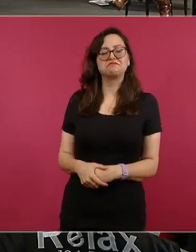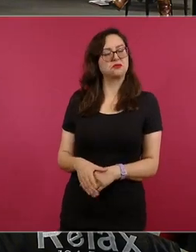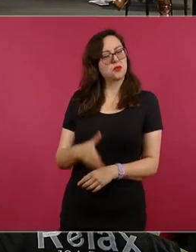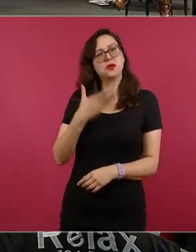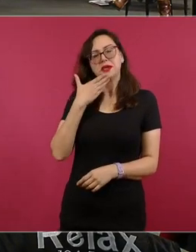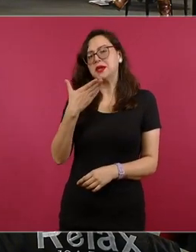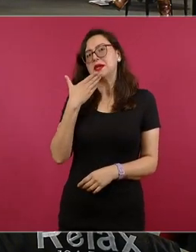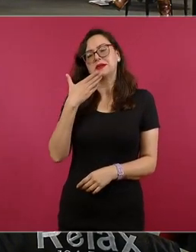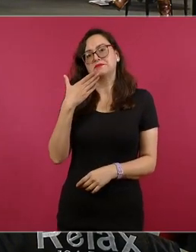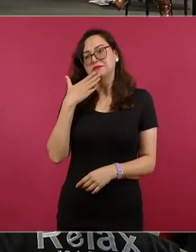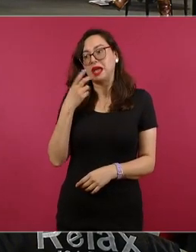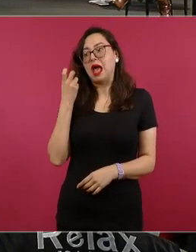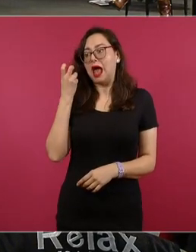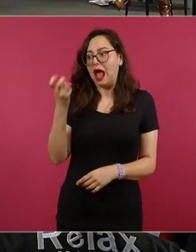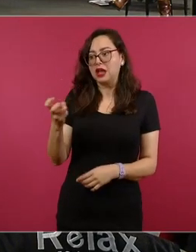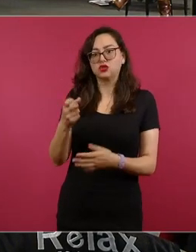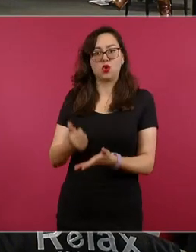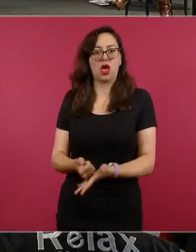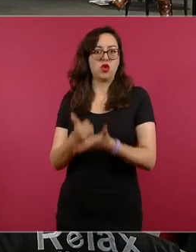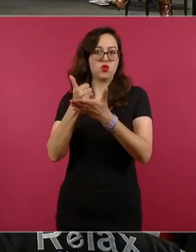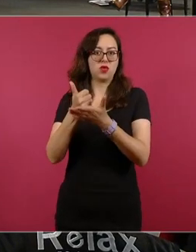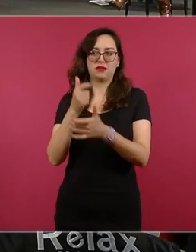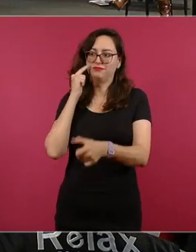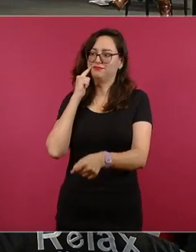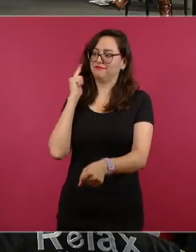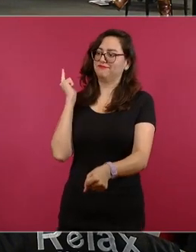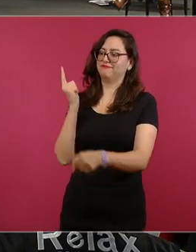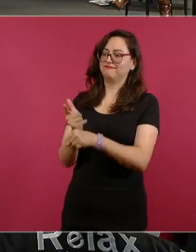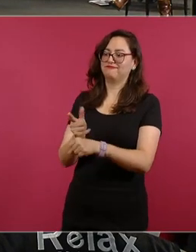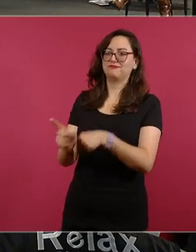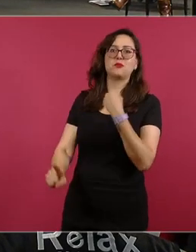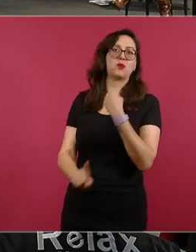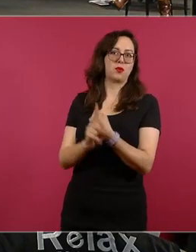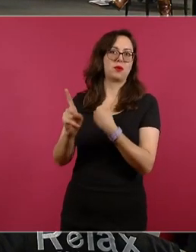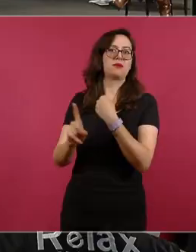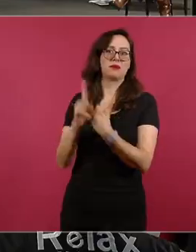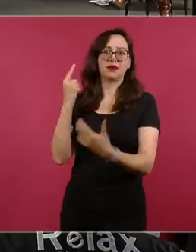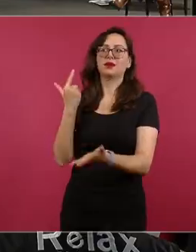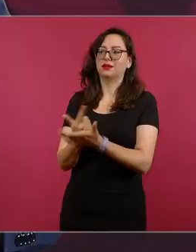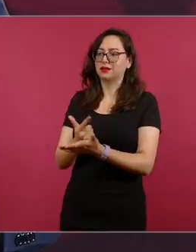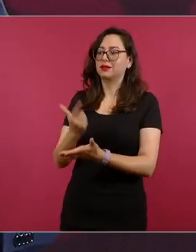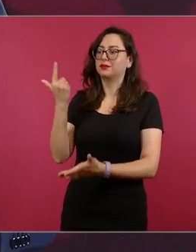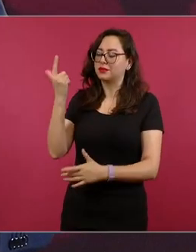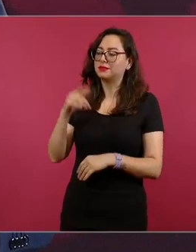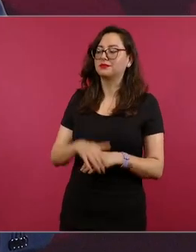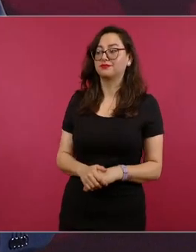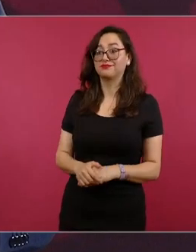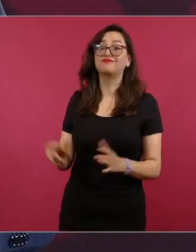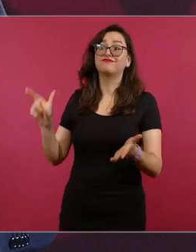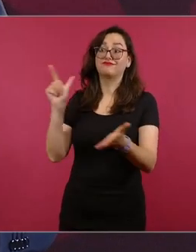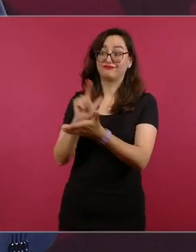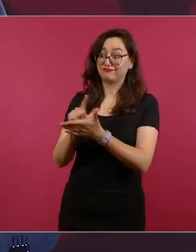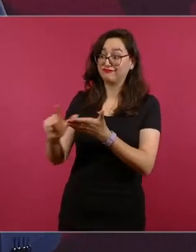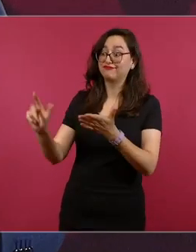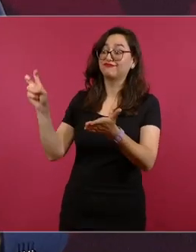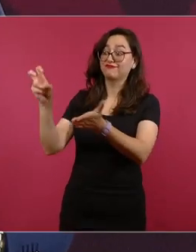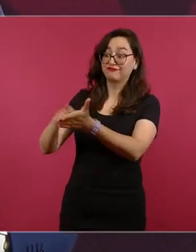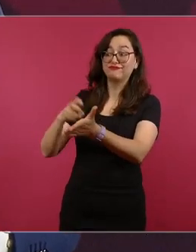que hay en el Poder Judicial, que es necesario que se reforme,